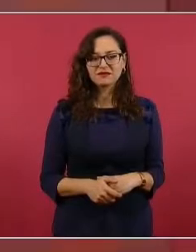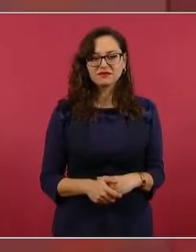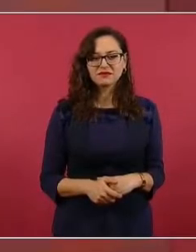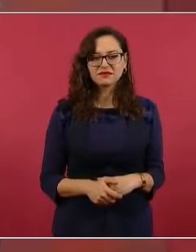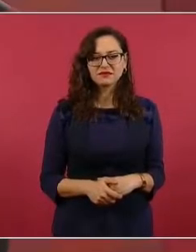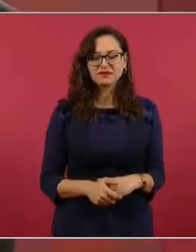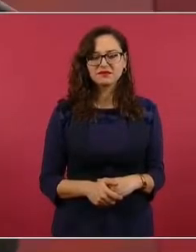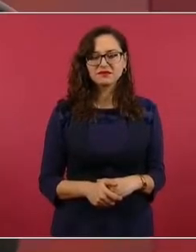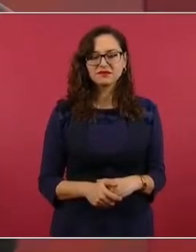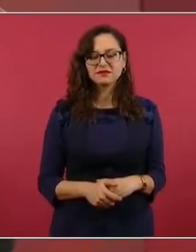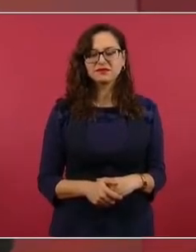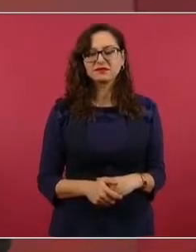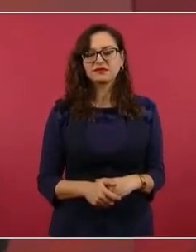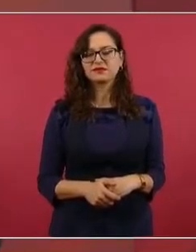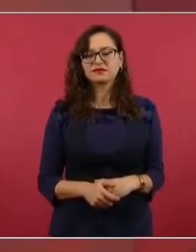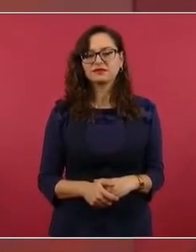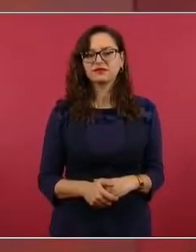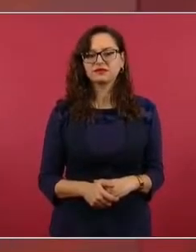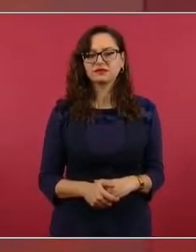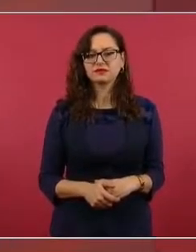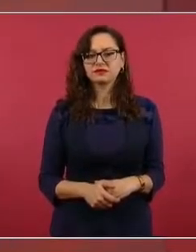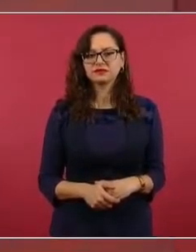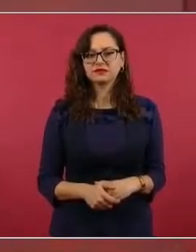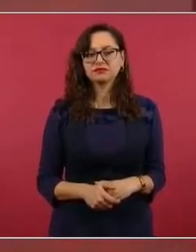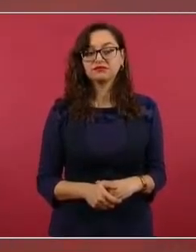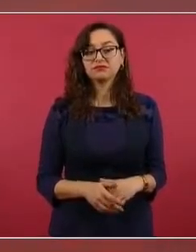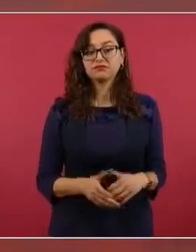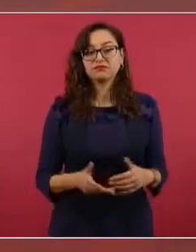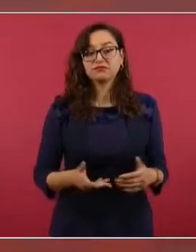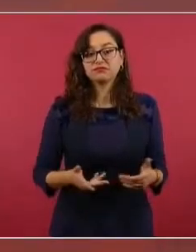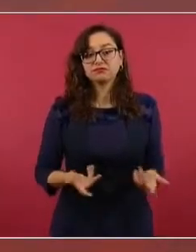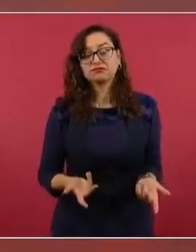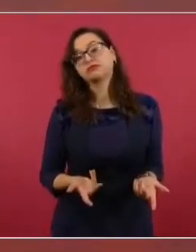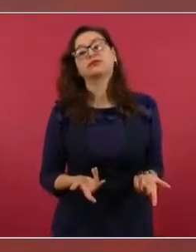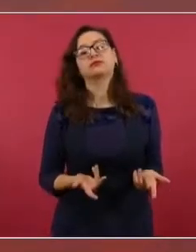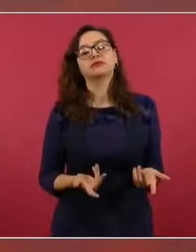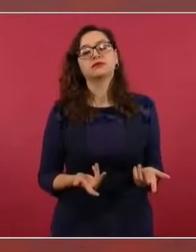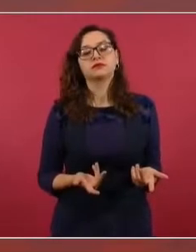habían acusaciones de que terminales